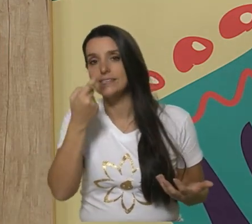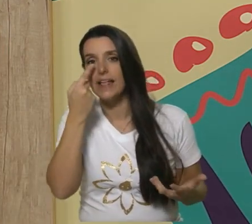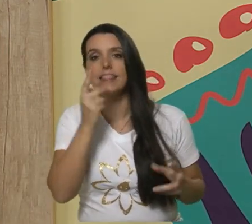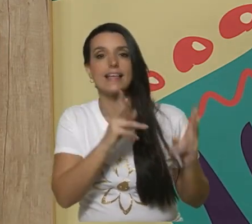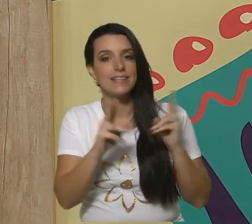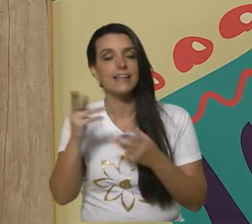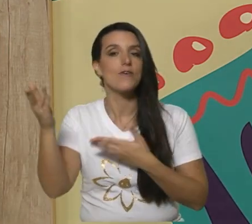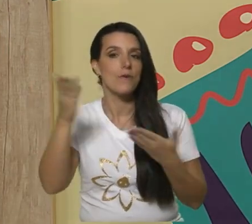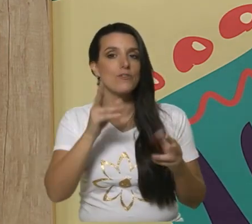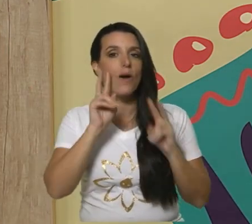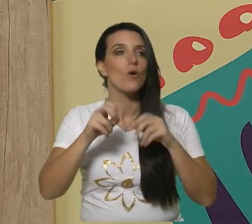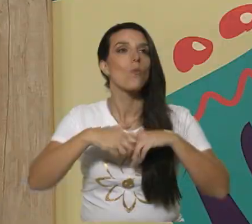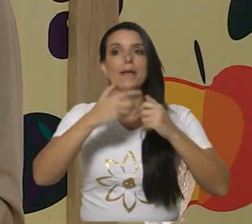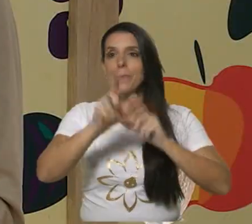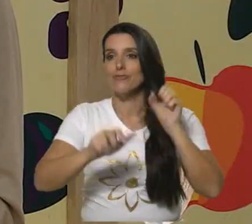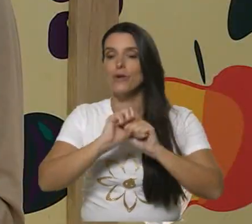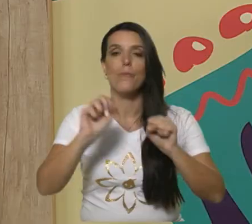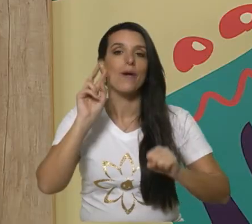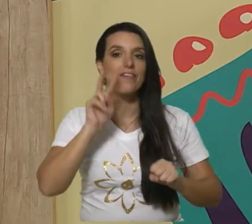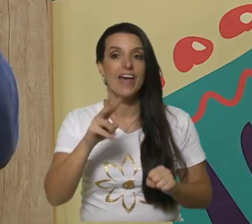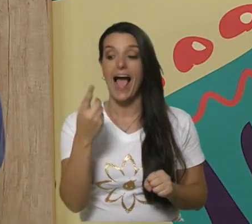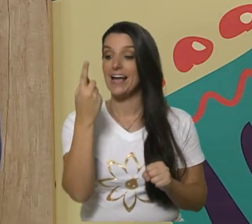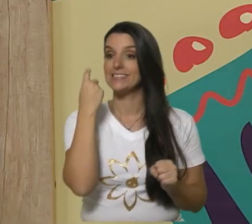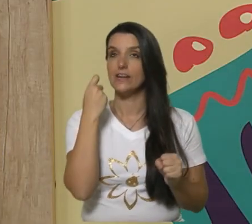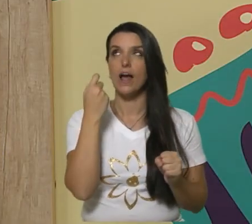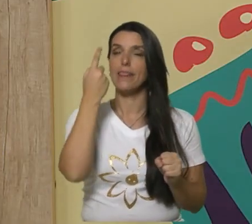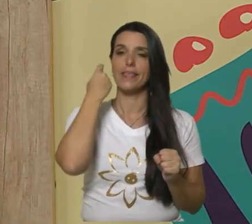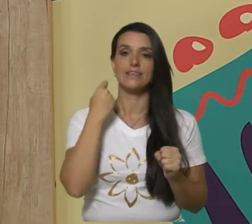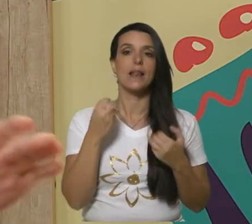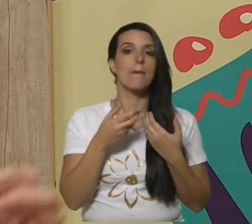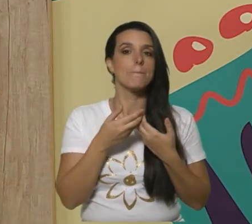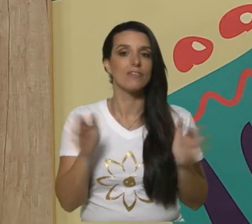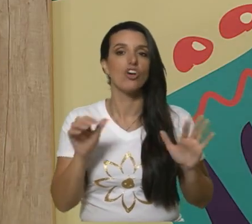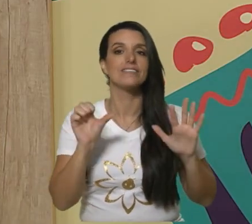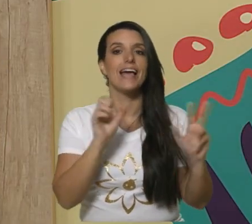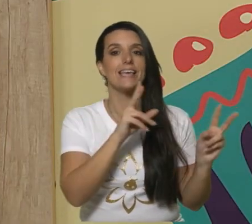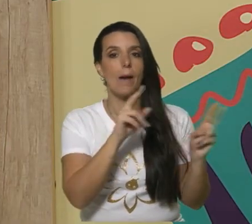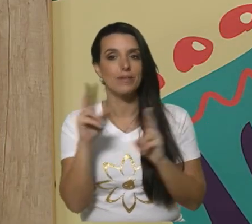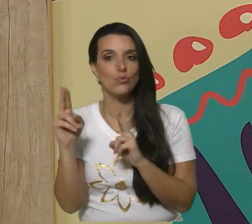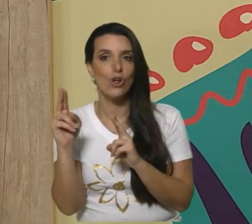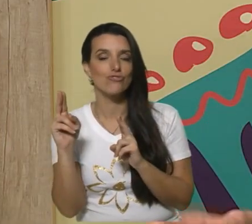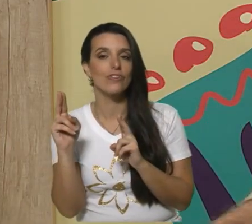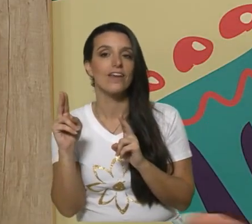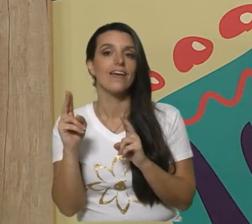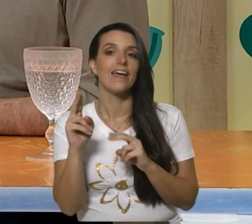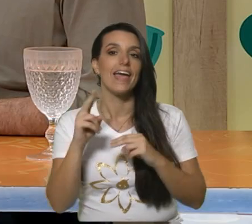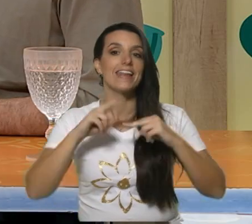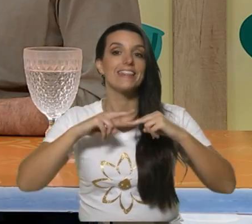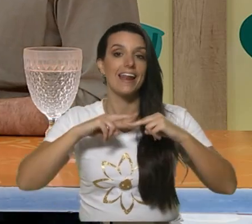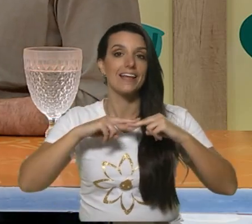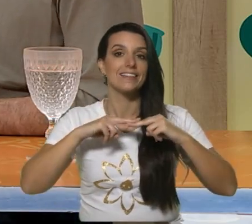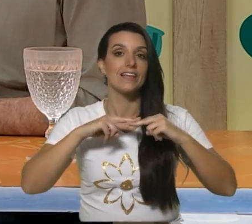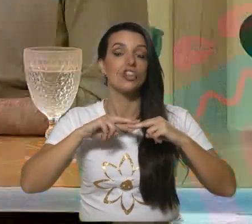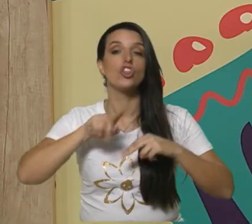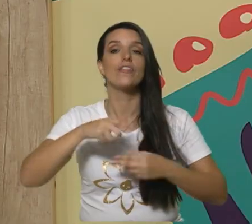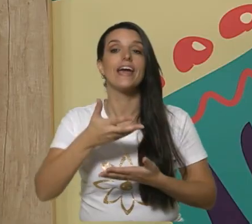invito a verla la puede ver cualquier persona a partir de ayer no de anteayer está están los seis capítulos disponibles en en la plataforma